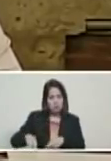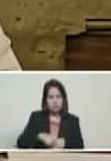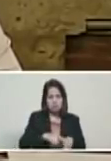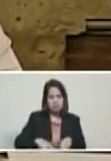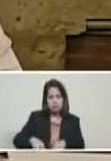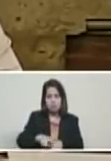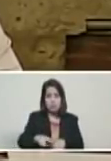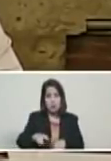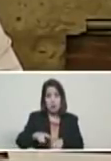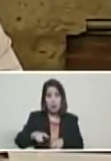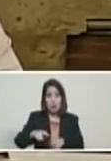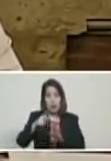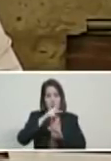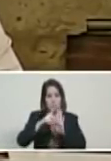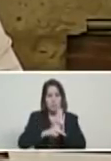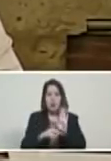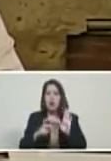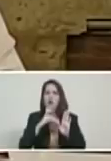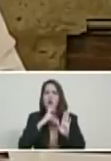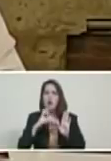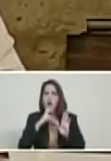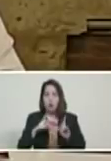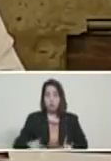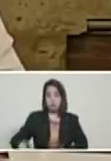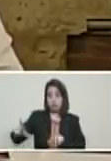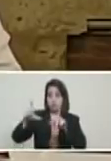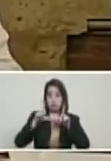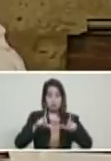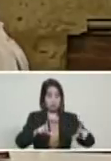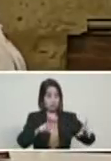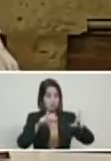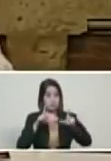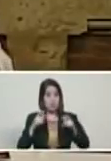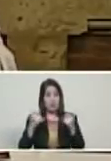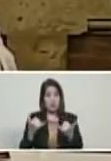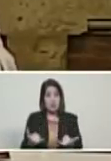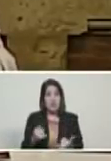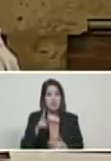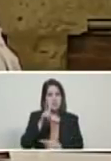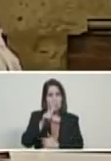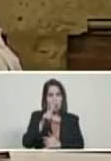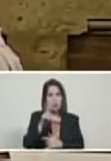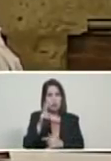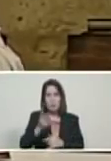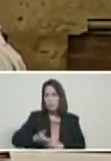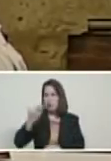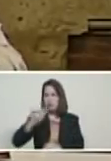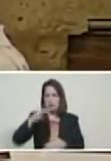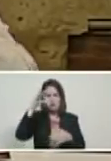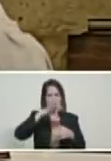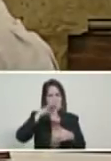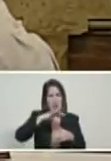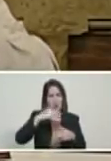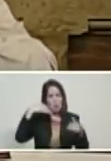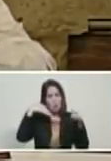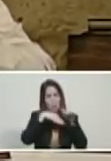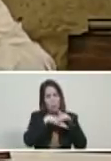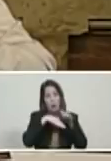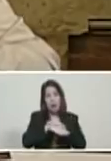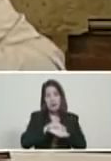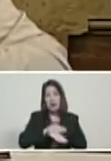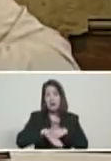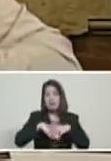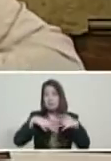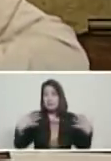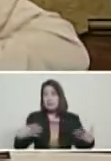al plan oro. Vamos a certificar lo que apunta a ser la segunda reserva más grande del mundo.